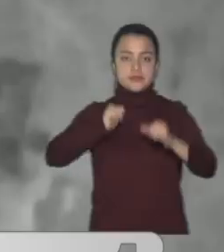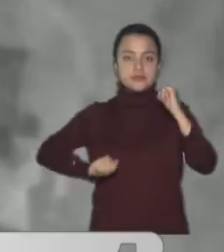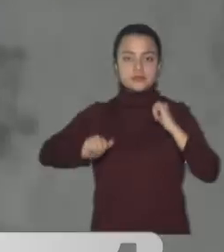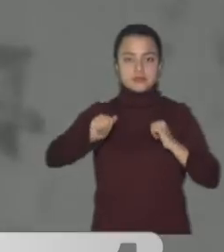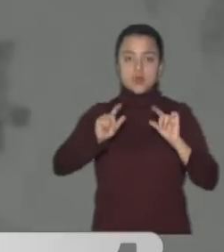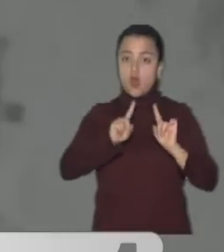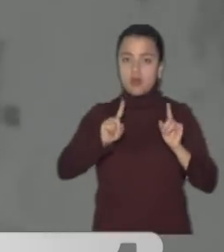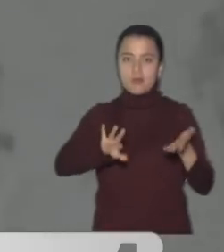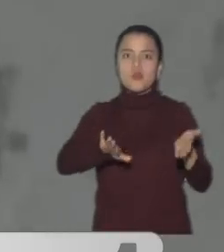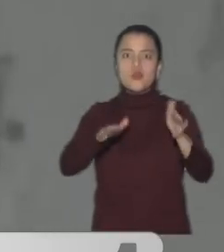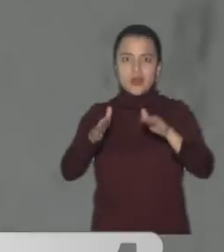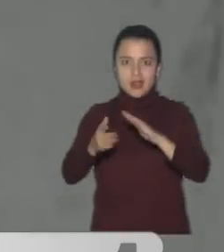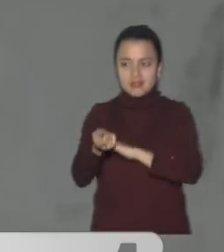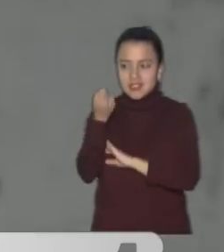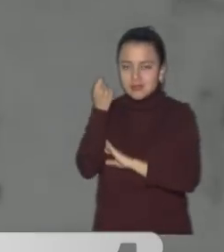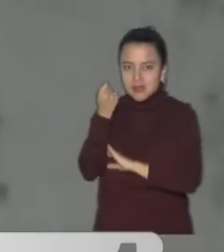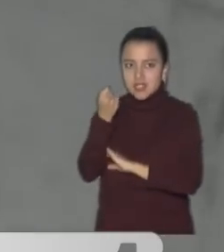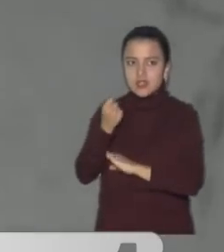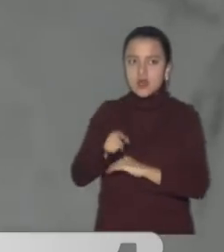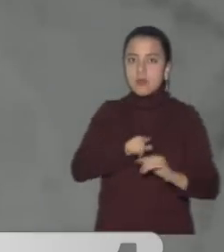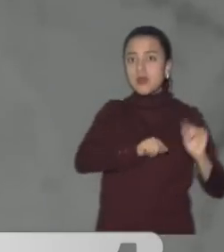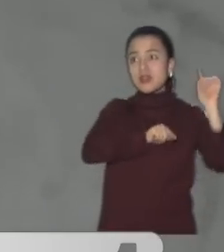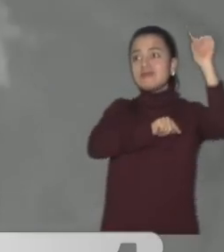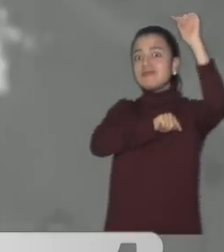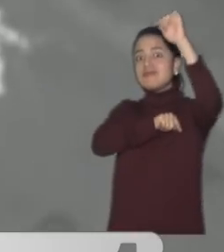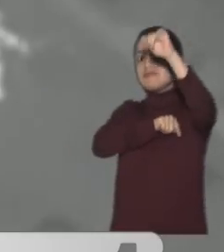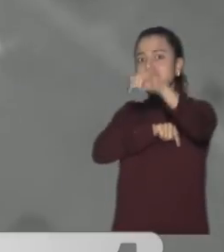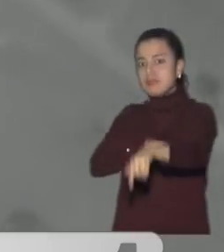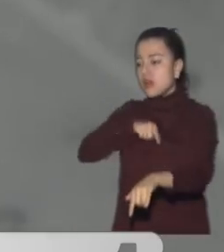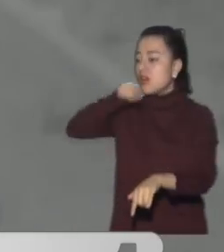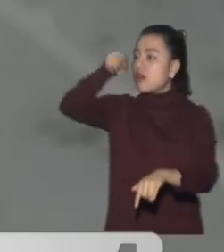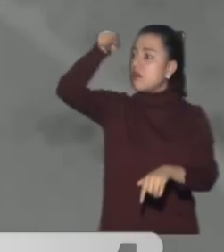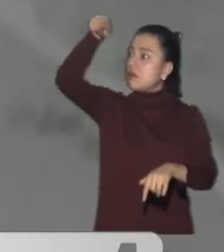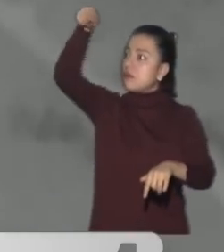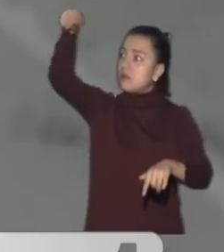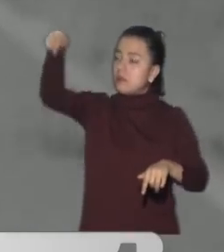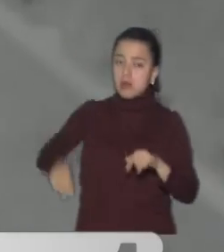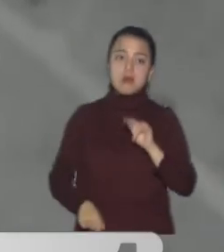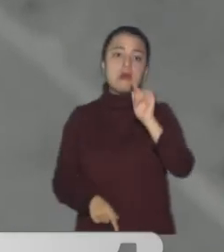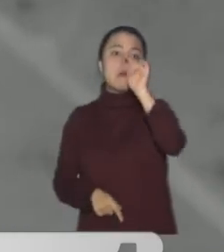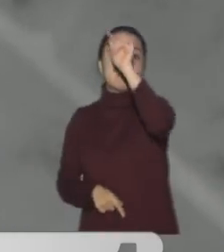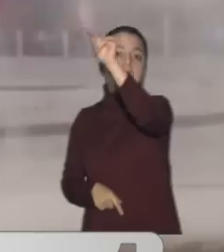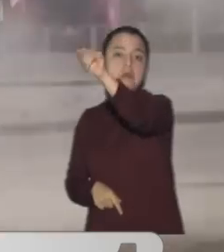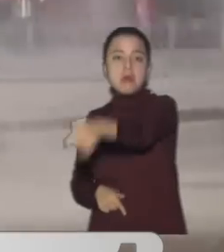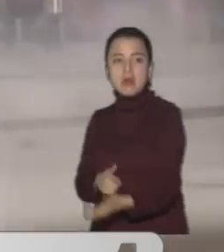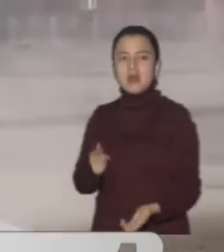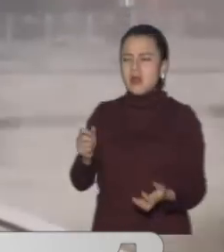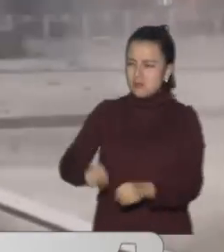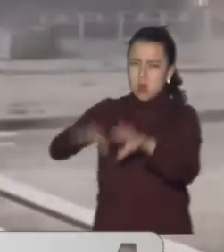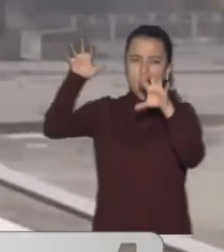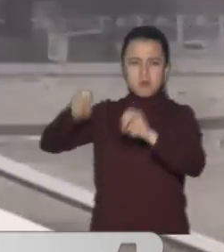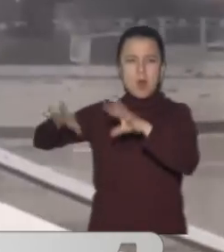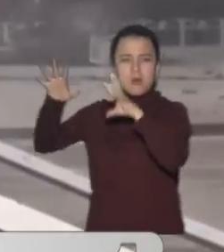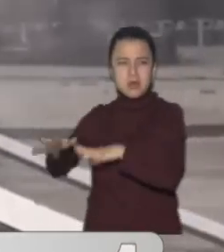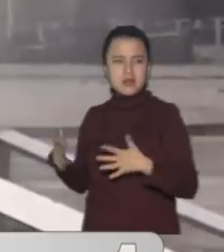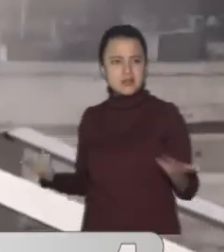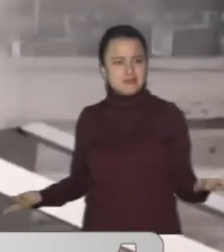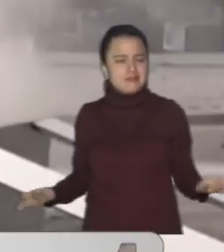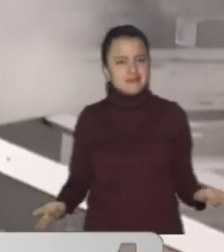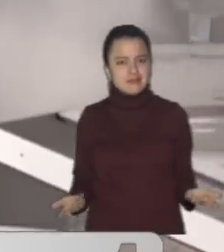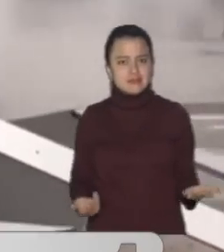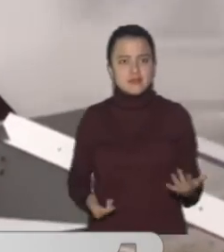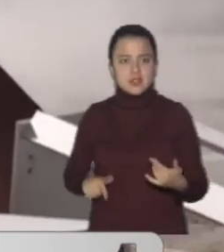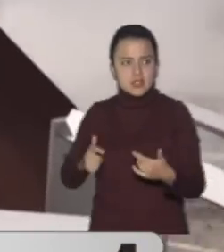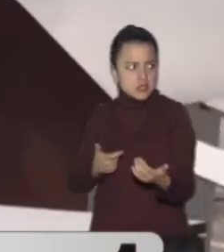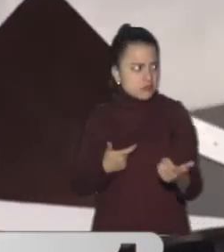horas debido a que la lluvia de proyectiles estalla sin previo aviso porque se dispara a muy poca distancia, mientras tanques con sus cañones